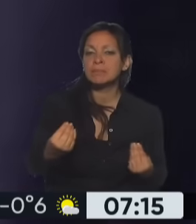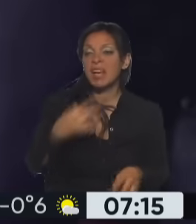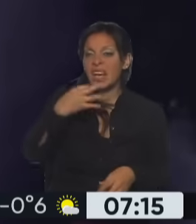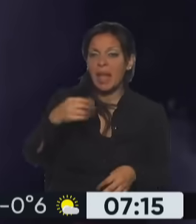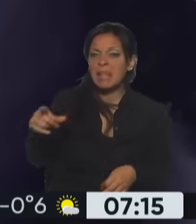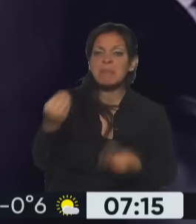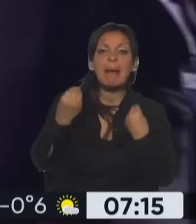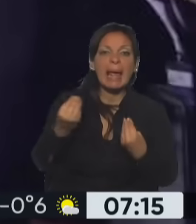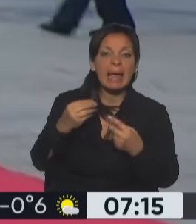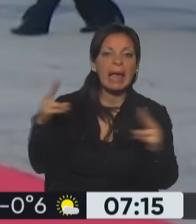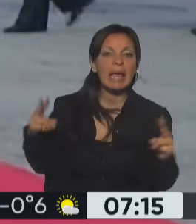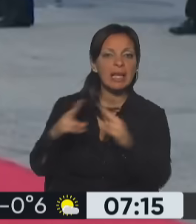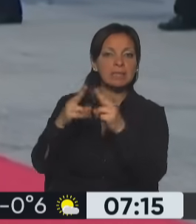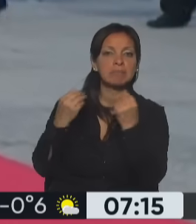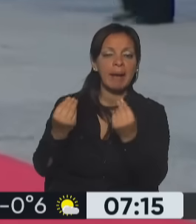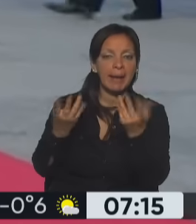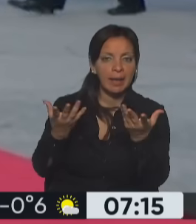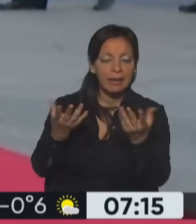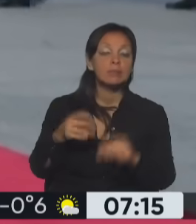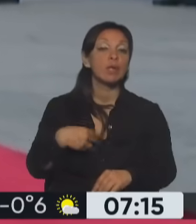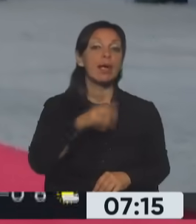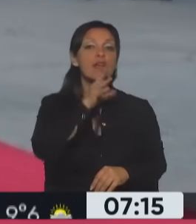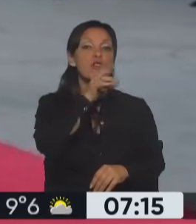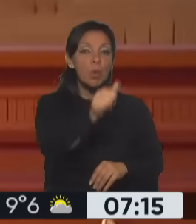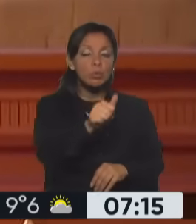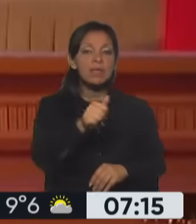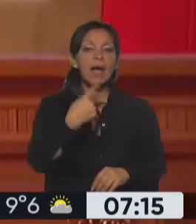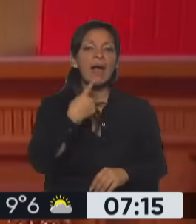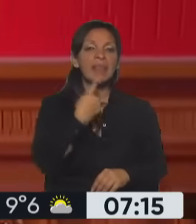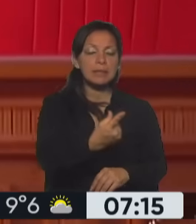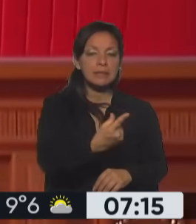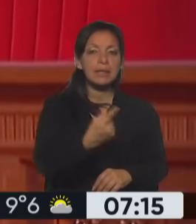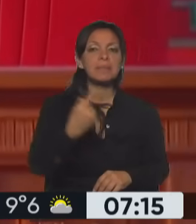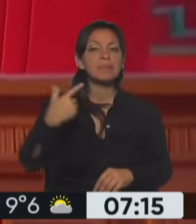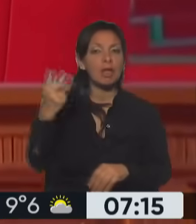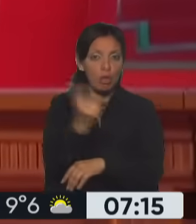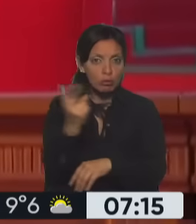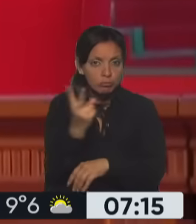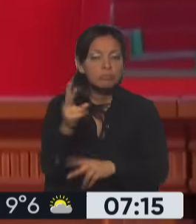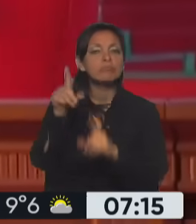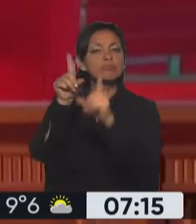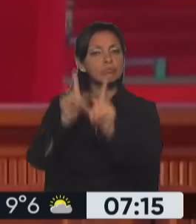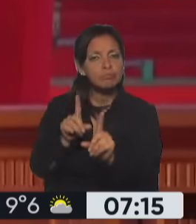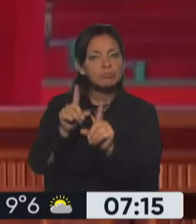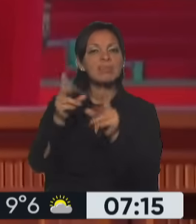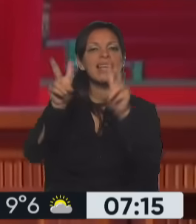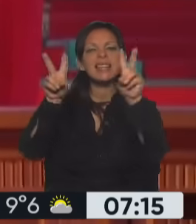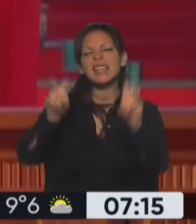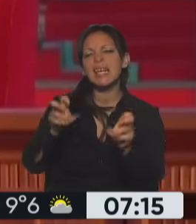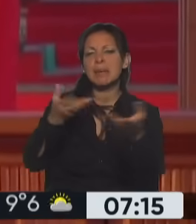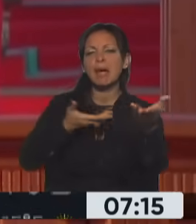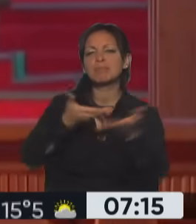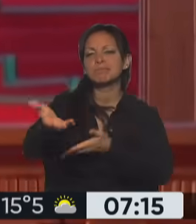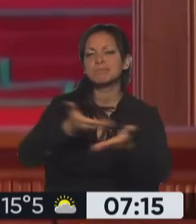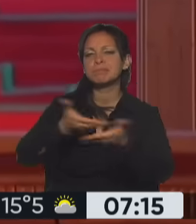de la reunión porque Rusia lo que planteó fue que iban a discutir básicamente cuestiones relativas al intercambio